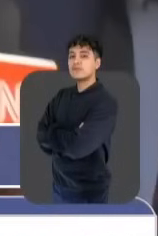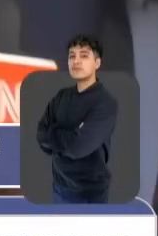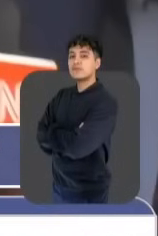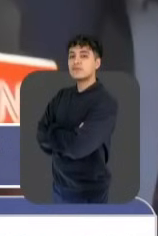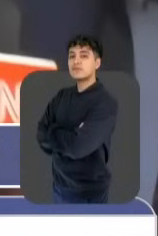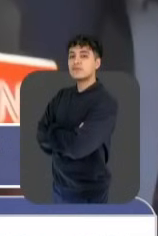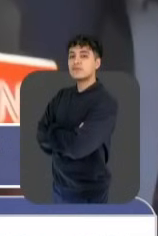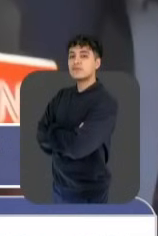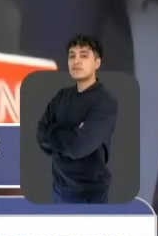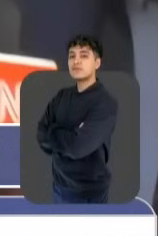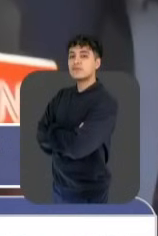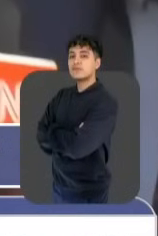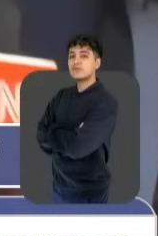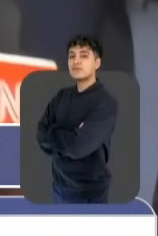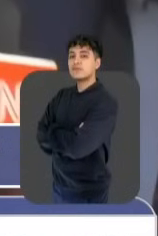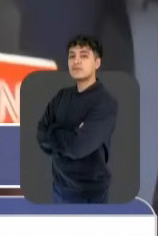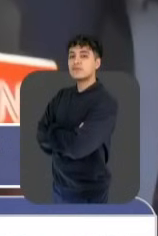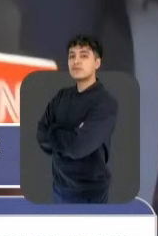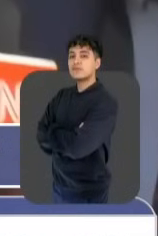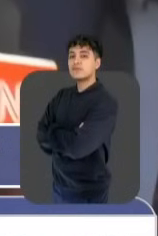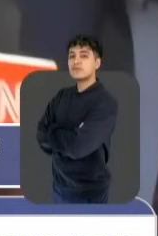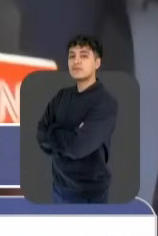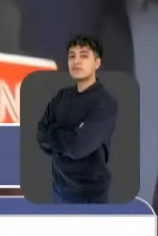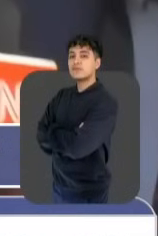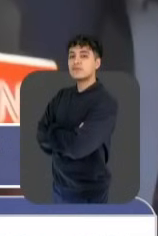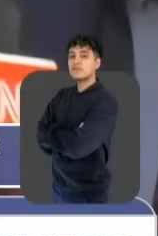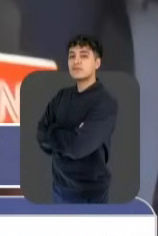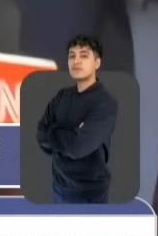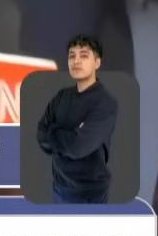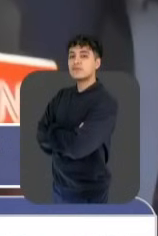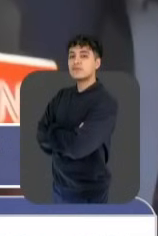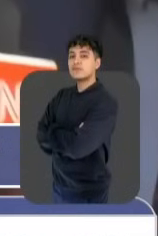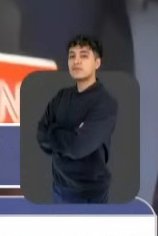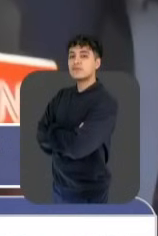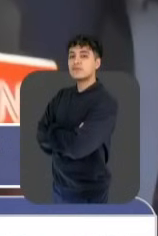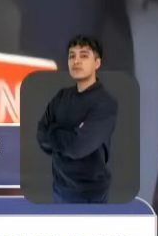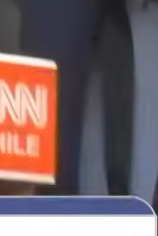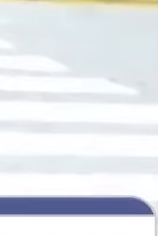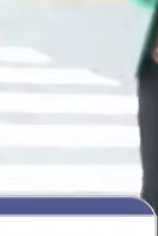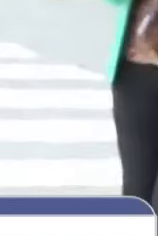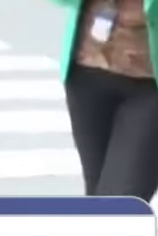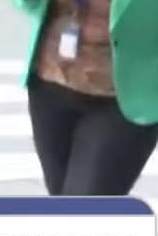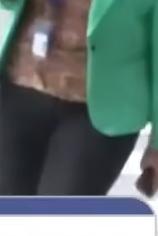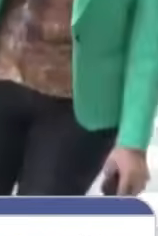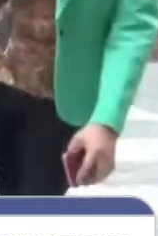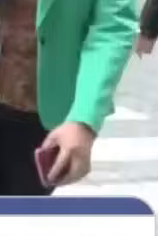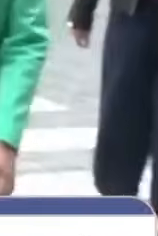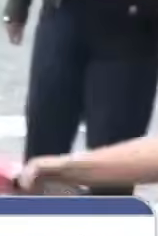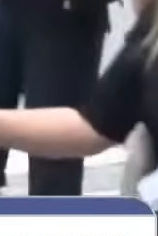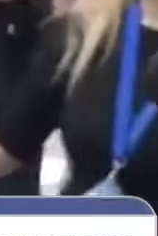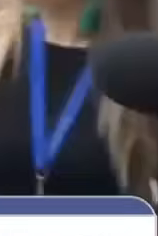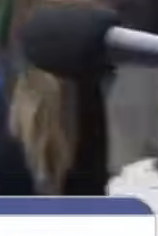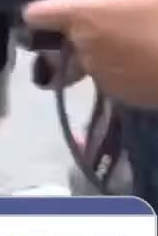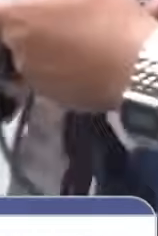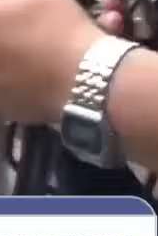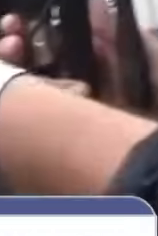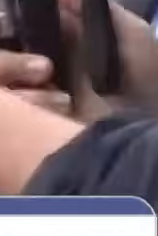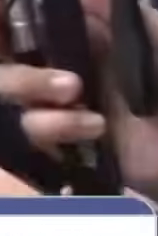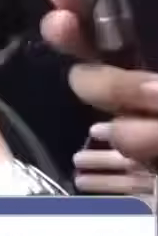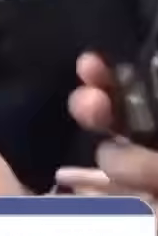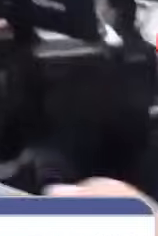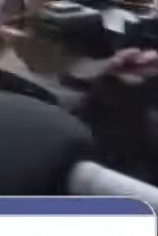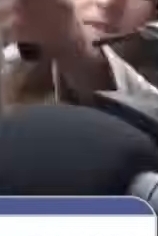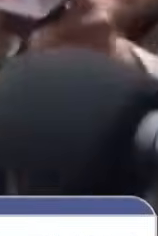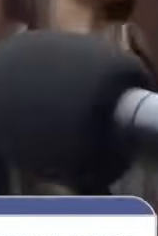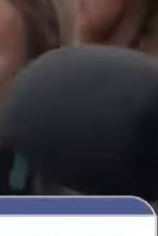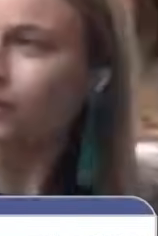diputado UDI Álvaro Carter y su par de amarillo, Andrés Llonet. La exministra Analía Uriarte, una persona que había logrado confianza en la